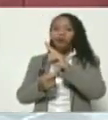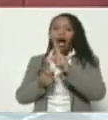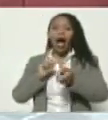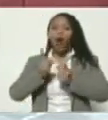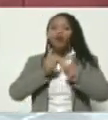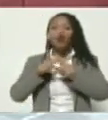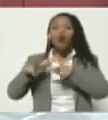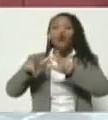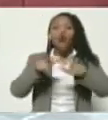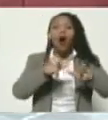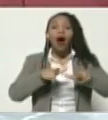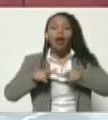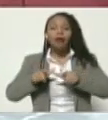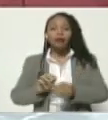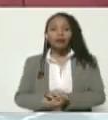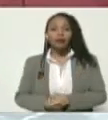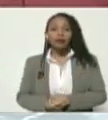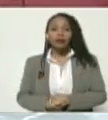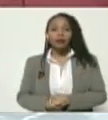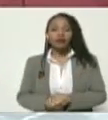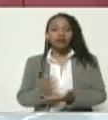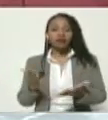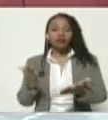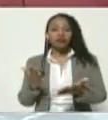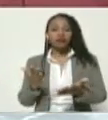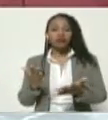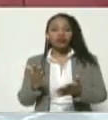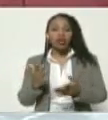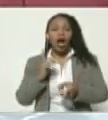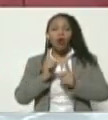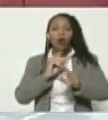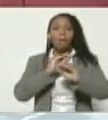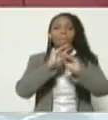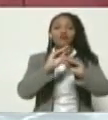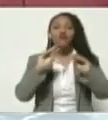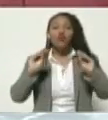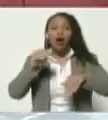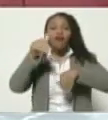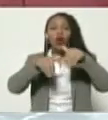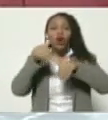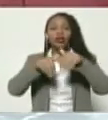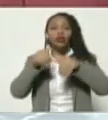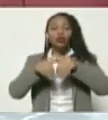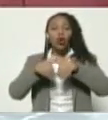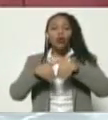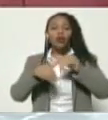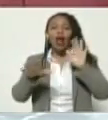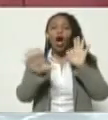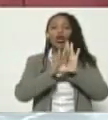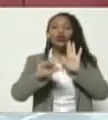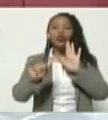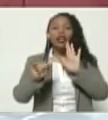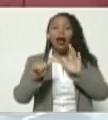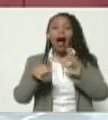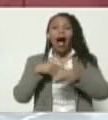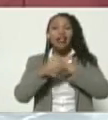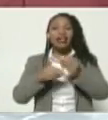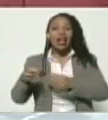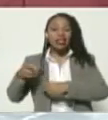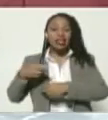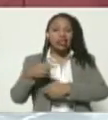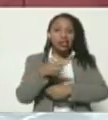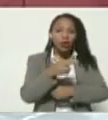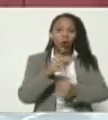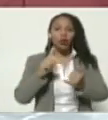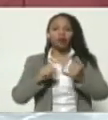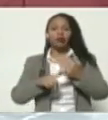algunos lugares de cuando se llamó a la votación de la constituyente, pasar río.